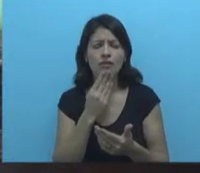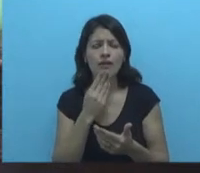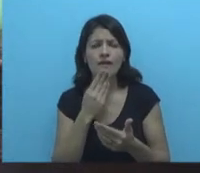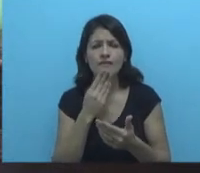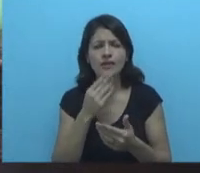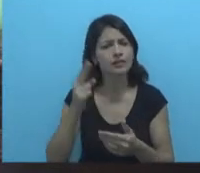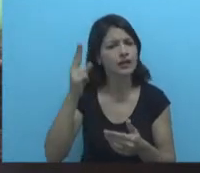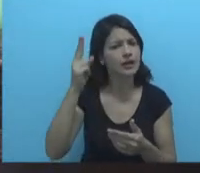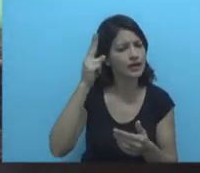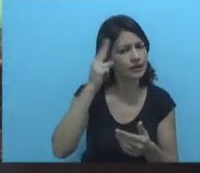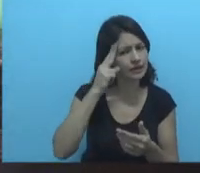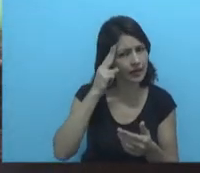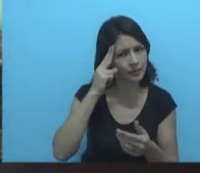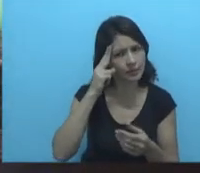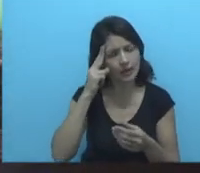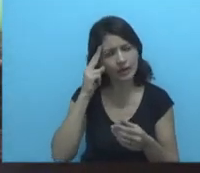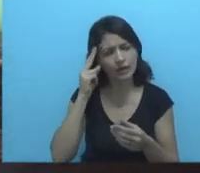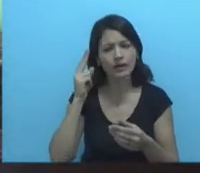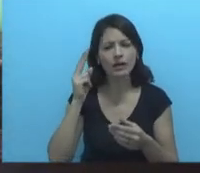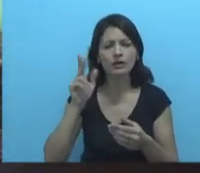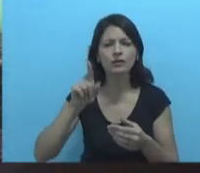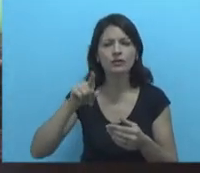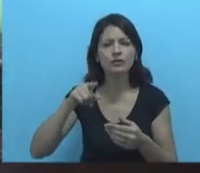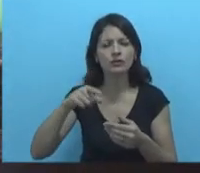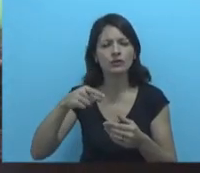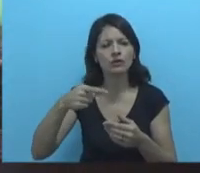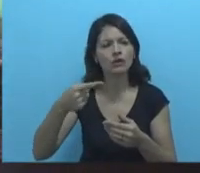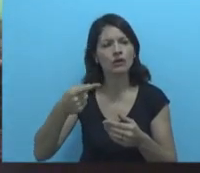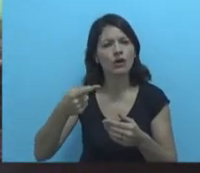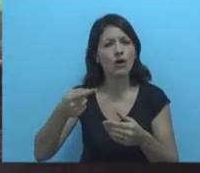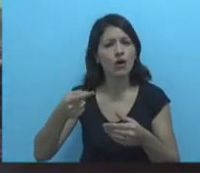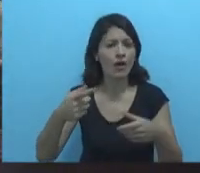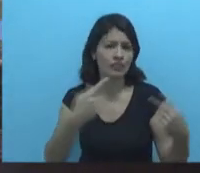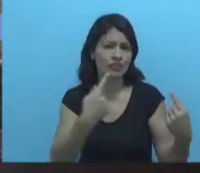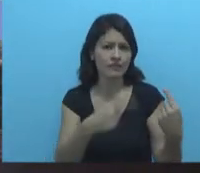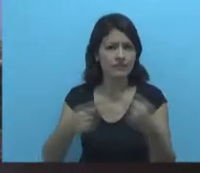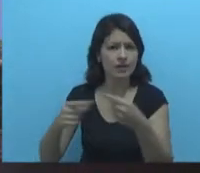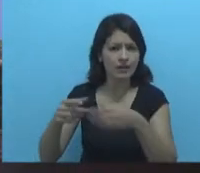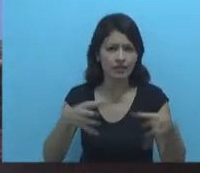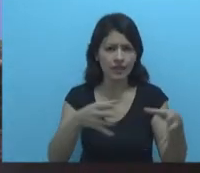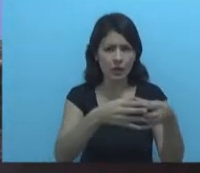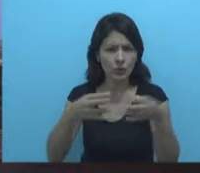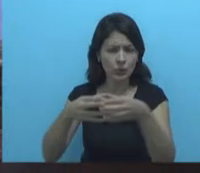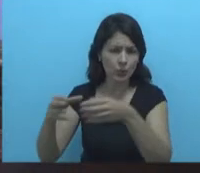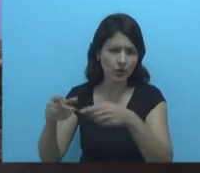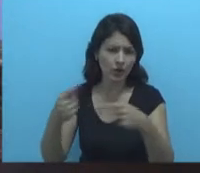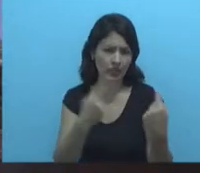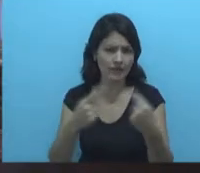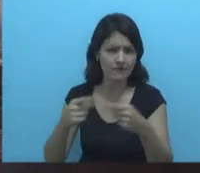6.199 en memoria del 106 aniversario del genocidio sufrido por el pueblo armenio.